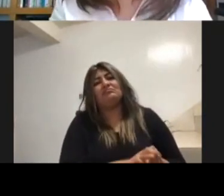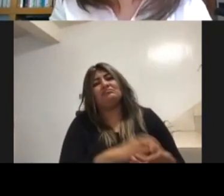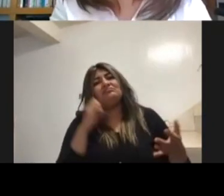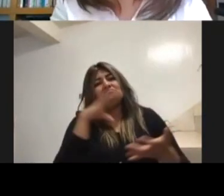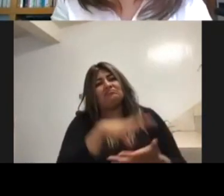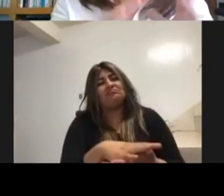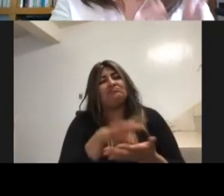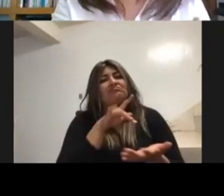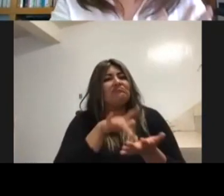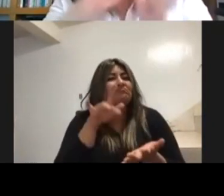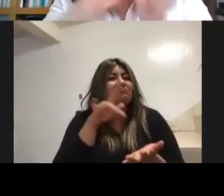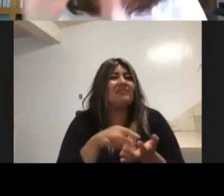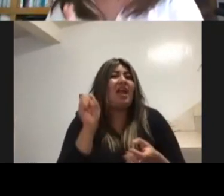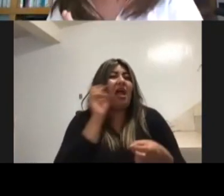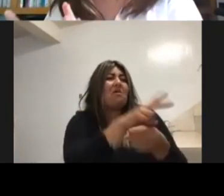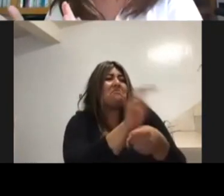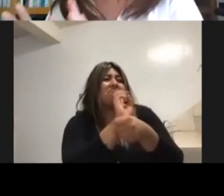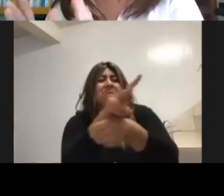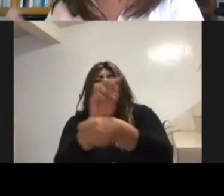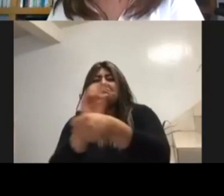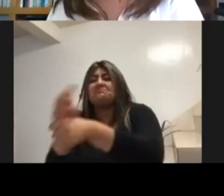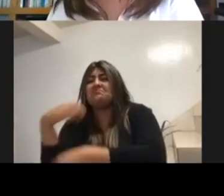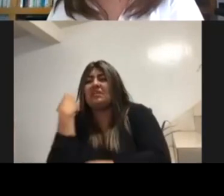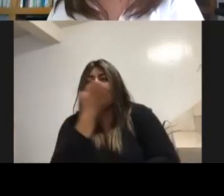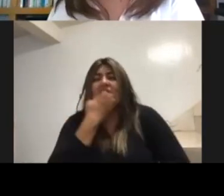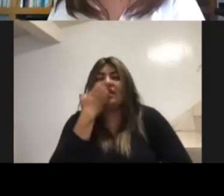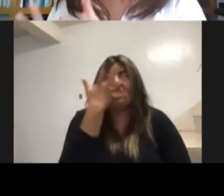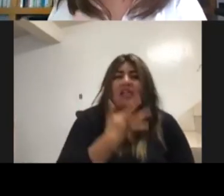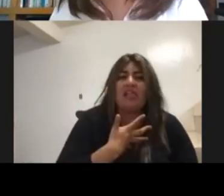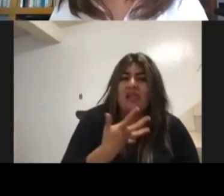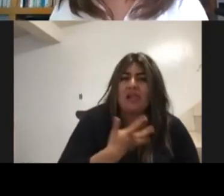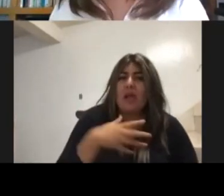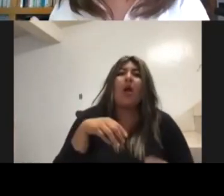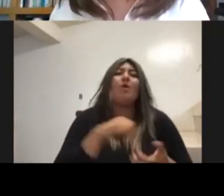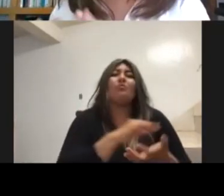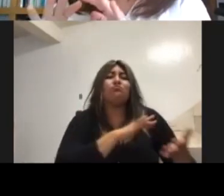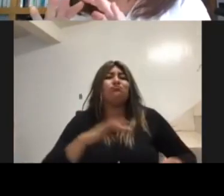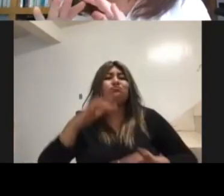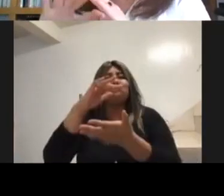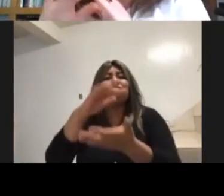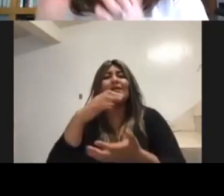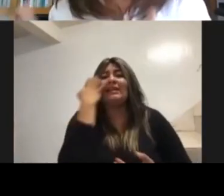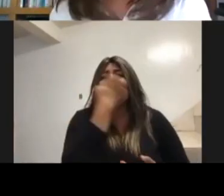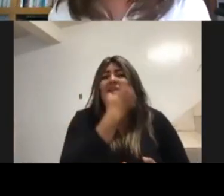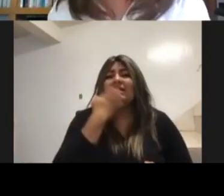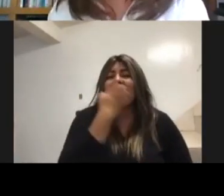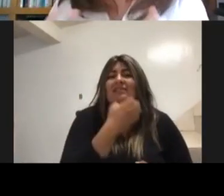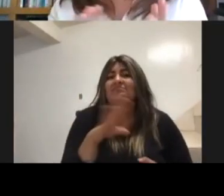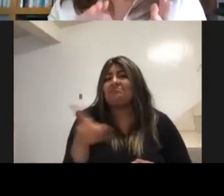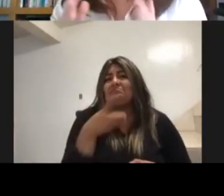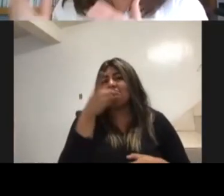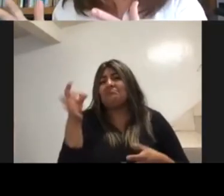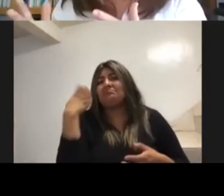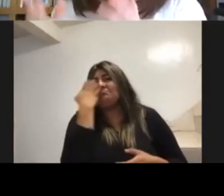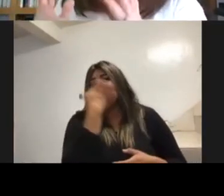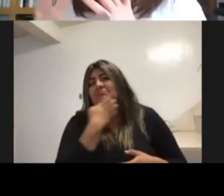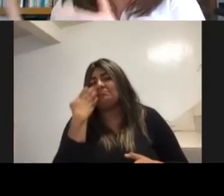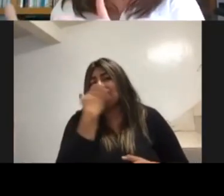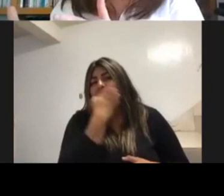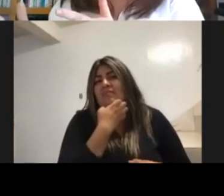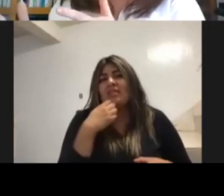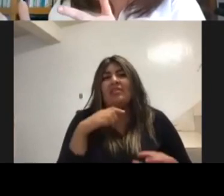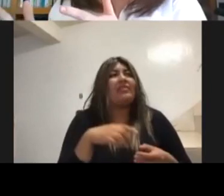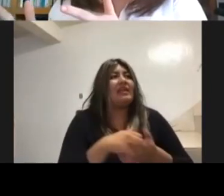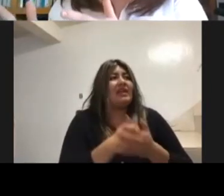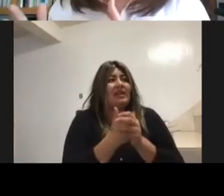visitas a las escuelas, y tenemos un servicio escolarizado, es decir, una escuela donde algunos alumnos